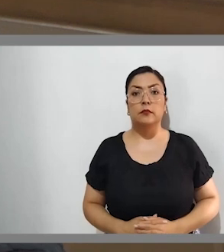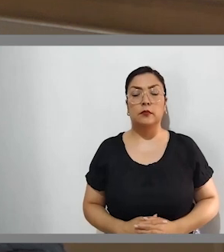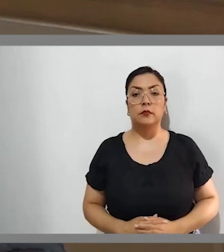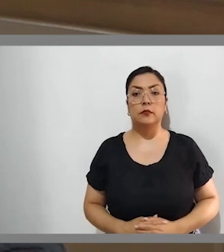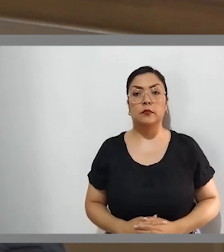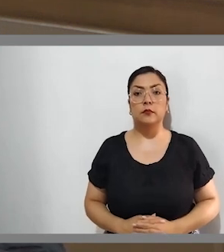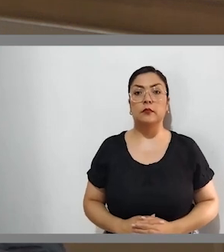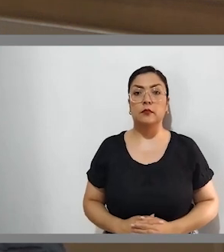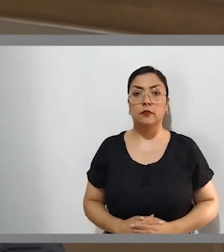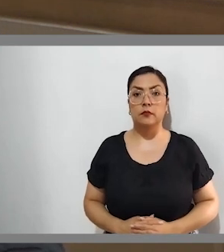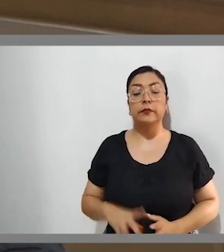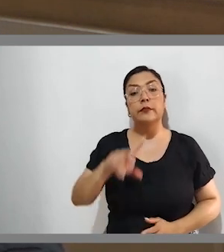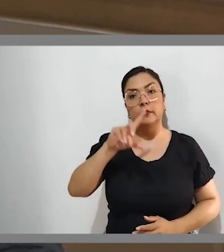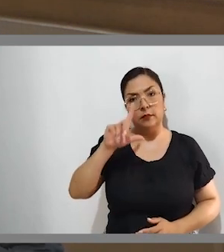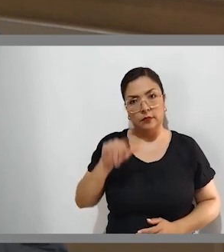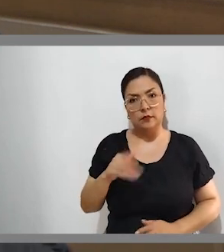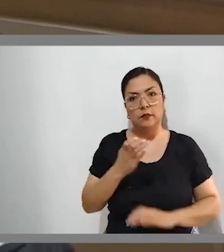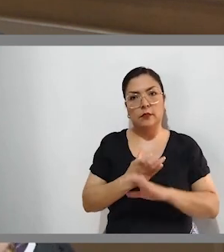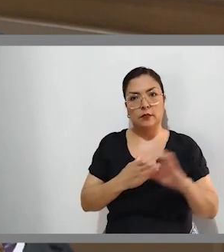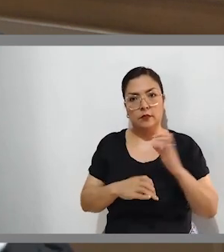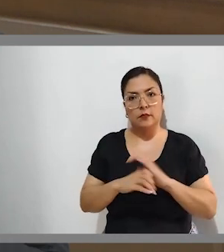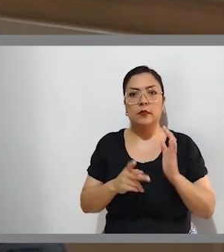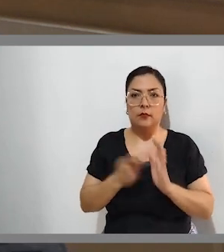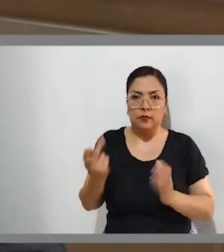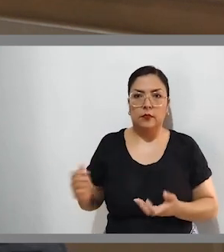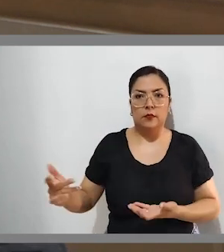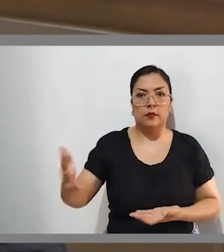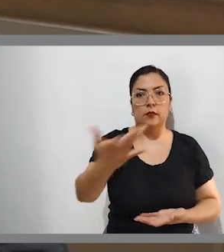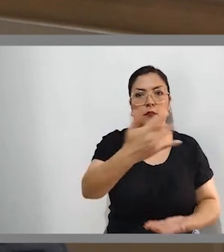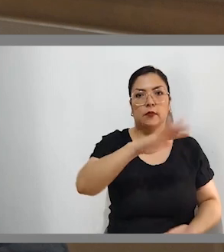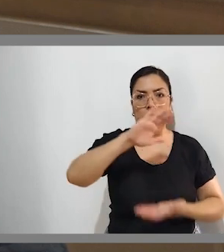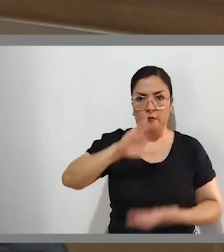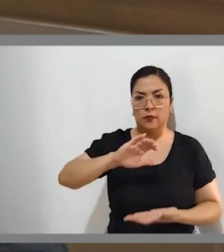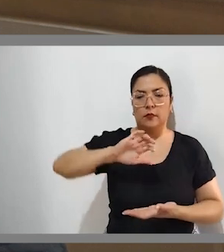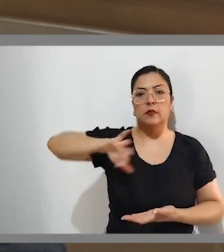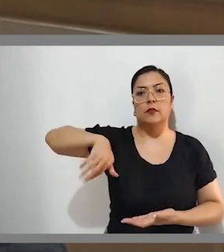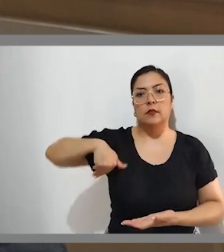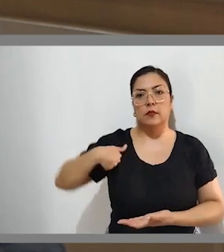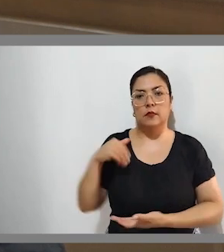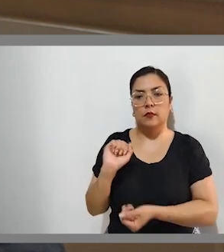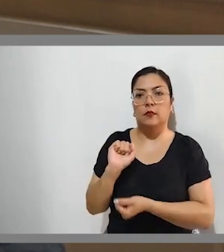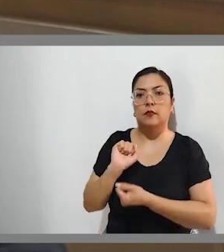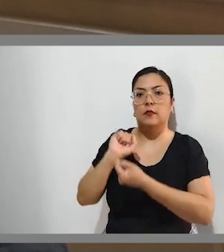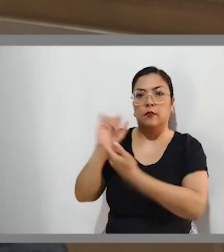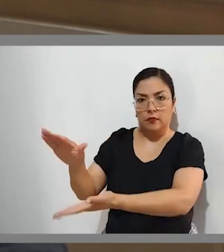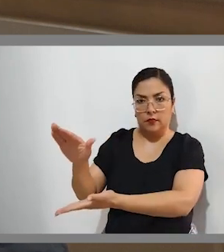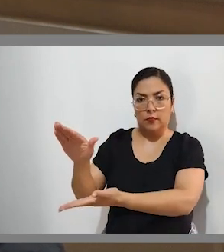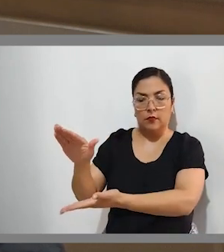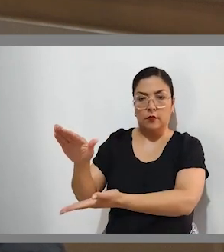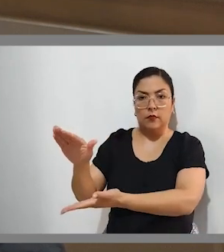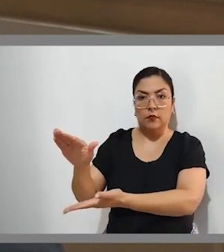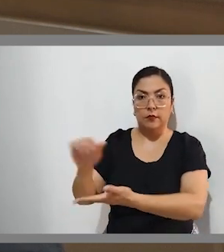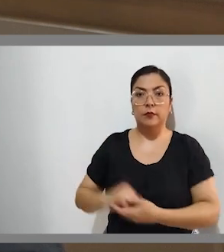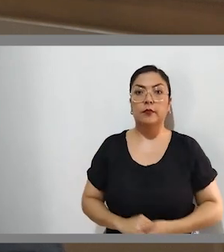los paquetes se remiten para la sede de la bodega electoral central, que es la que determina el